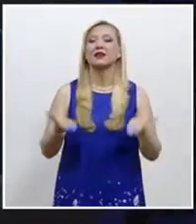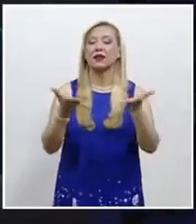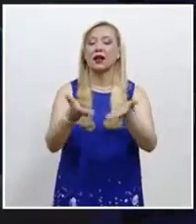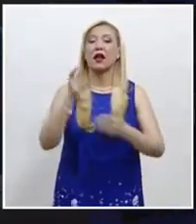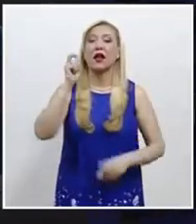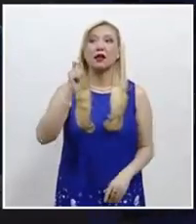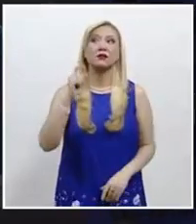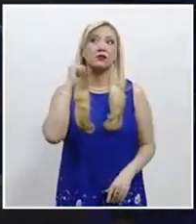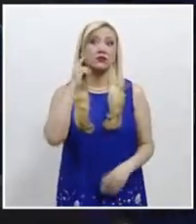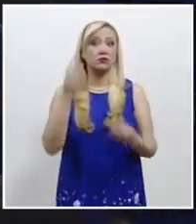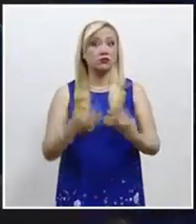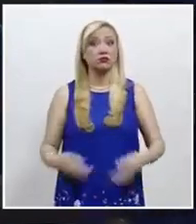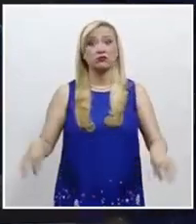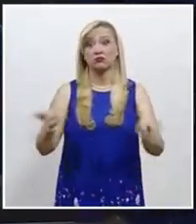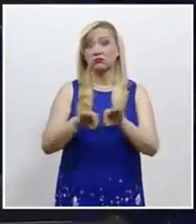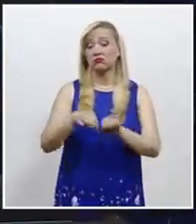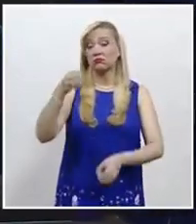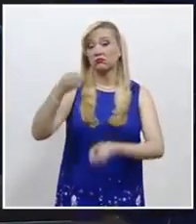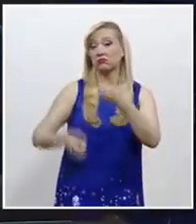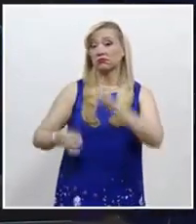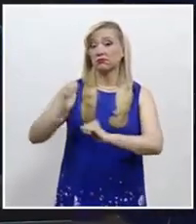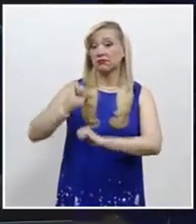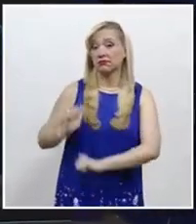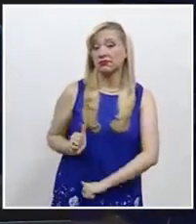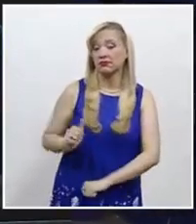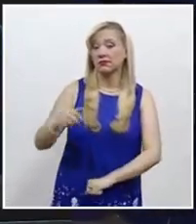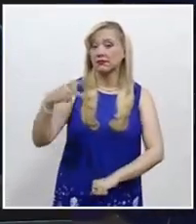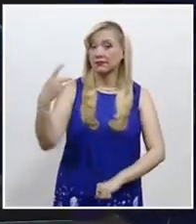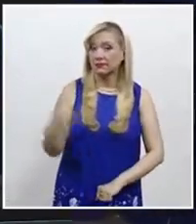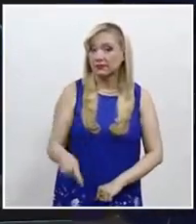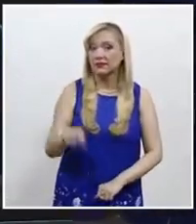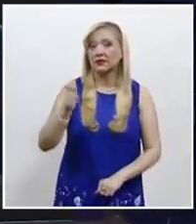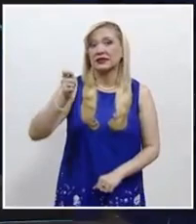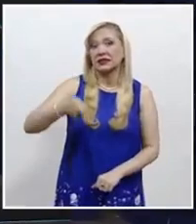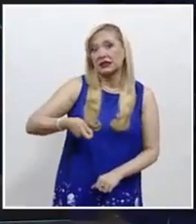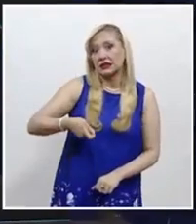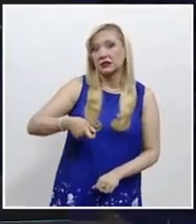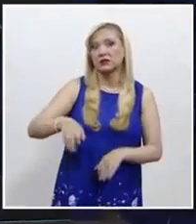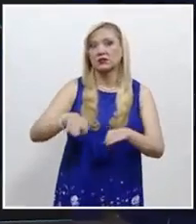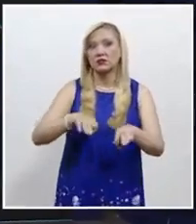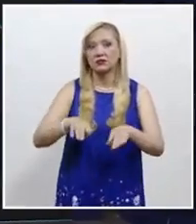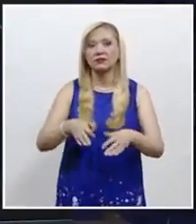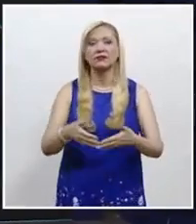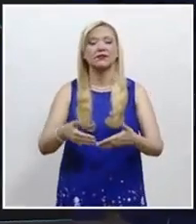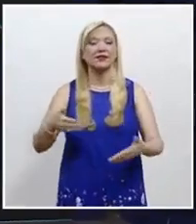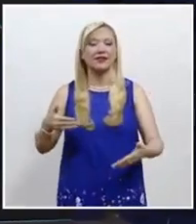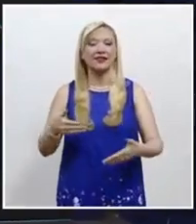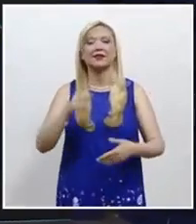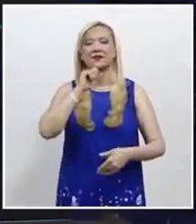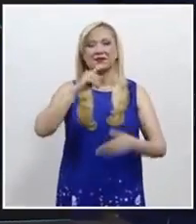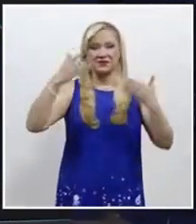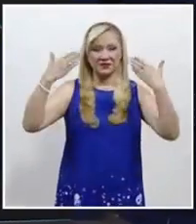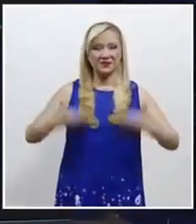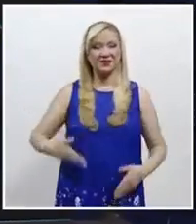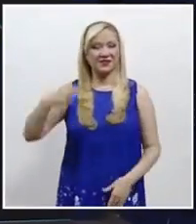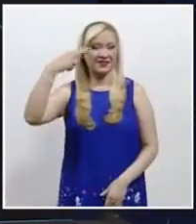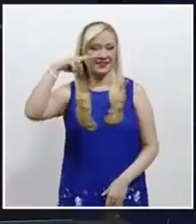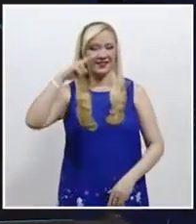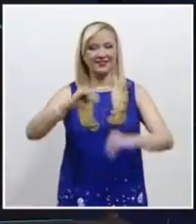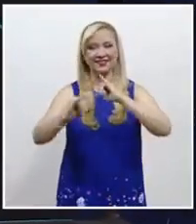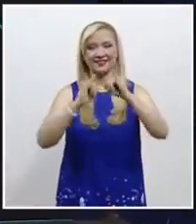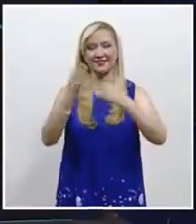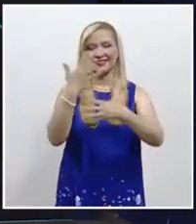la información más destacada del Poder Judicial de la Federación. Antes de comenzar, saludamos a Nidia Díaz, quien